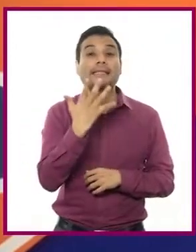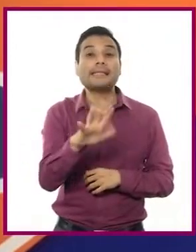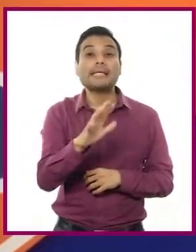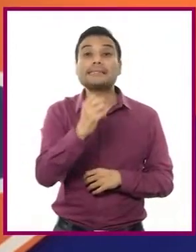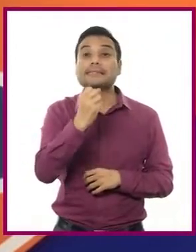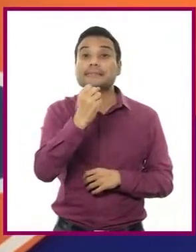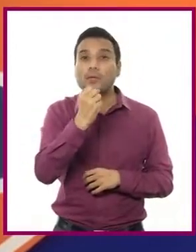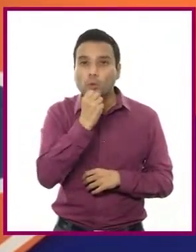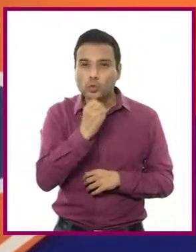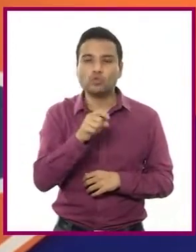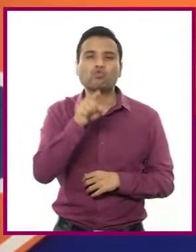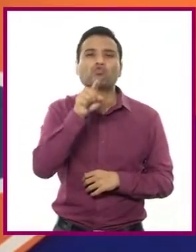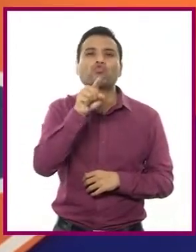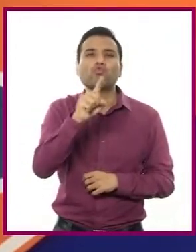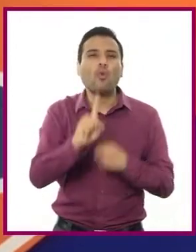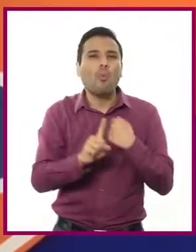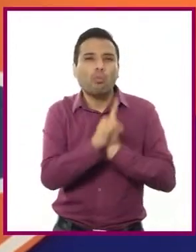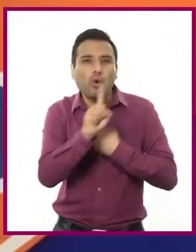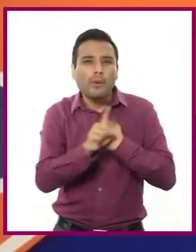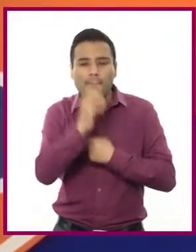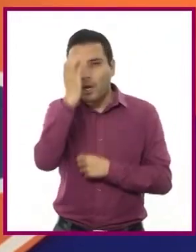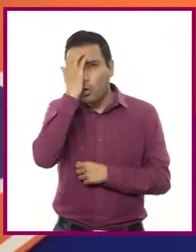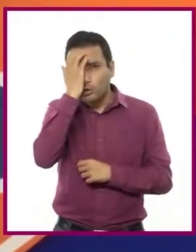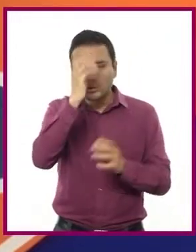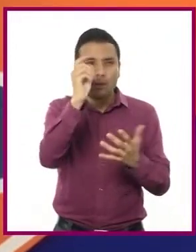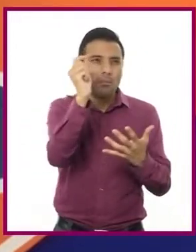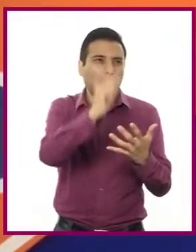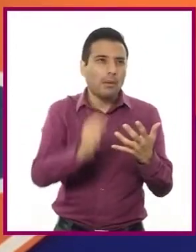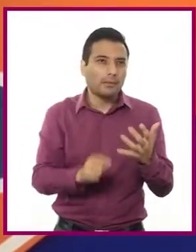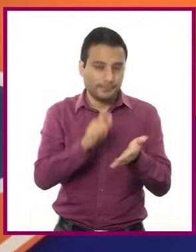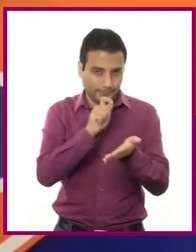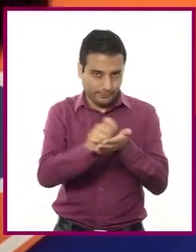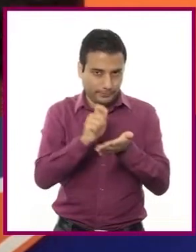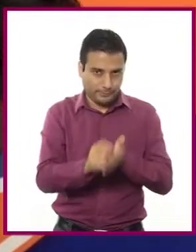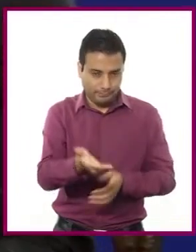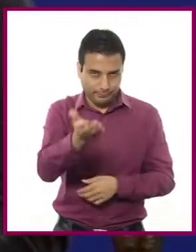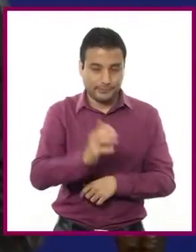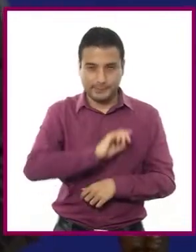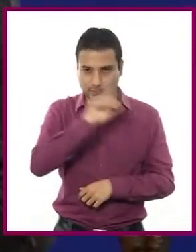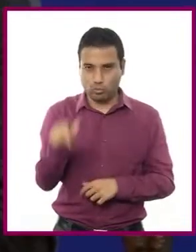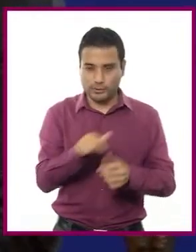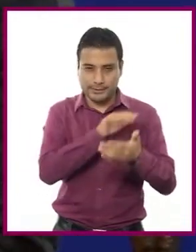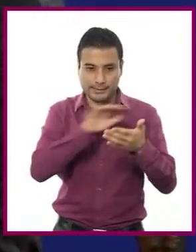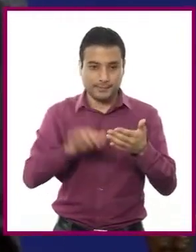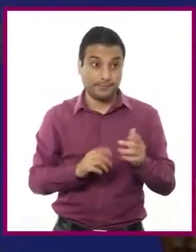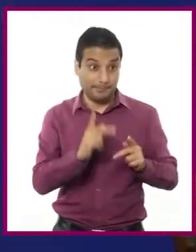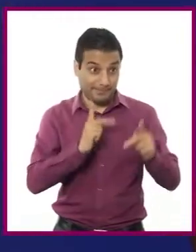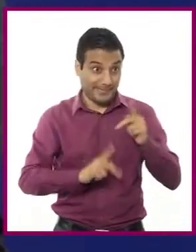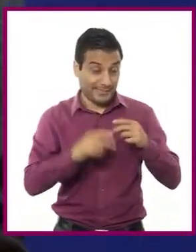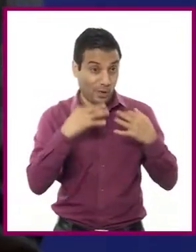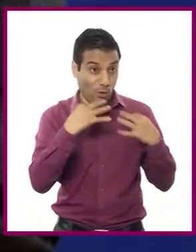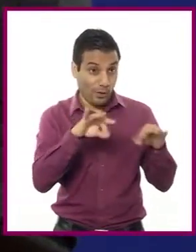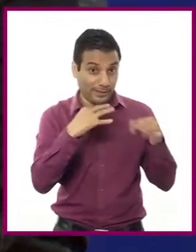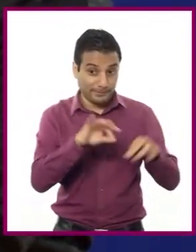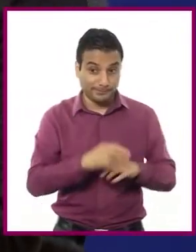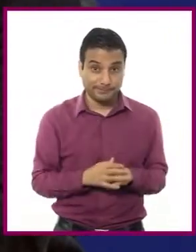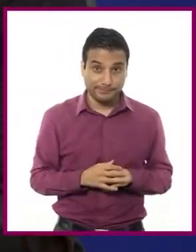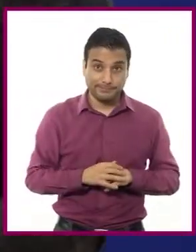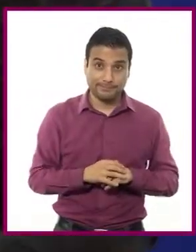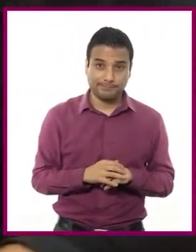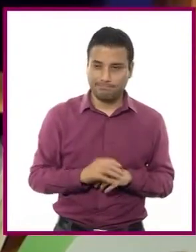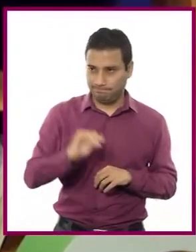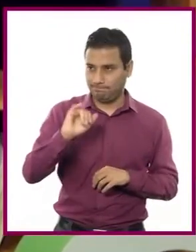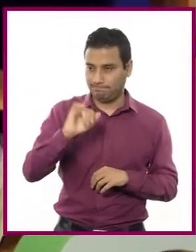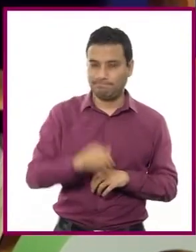los problemas que conocemos y al terminar los leeremos. ¿Me presta una hoja, maestro?